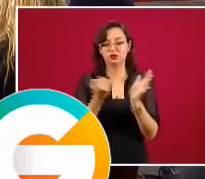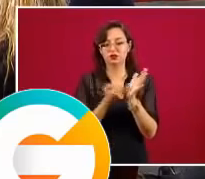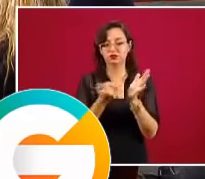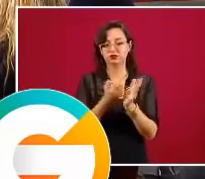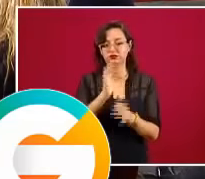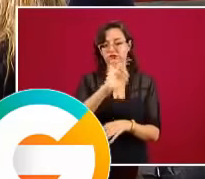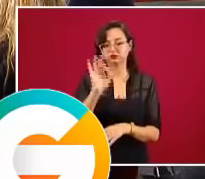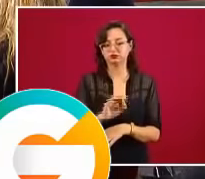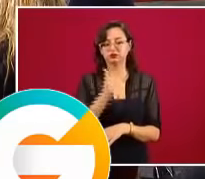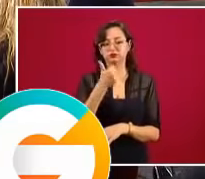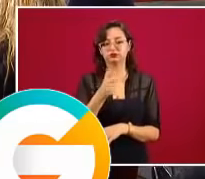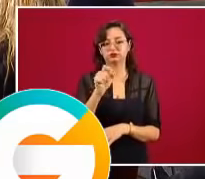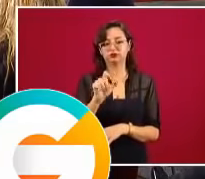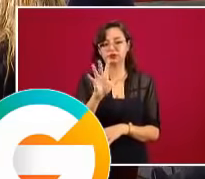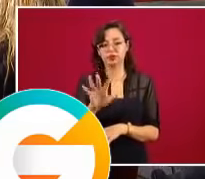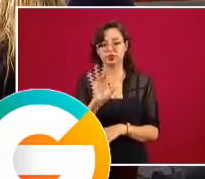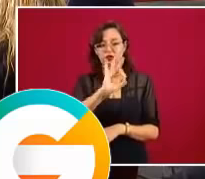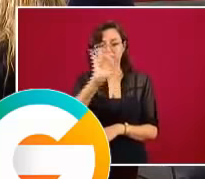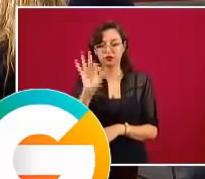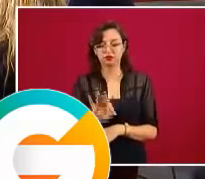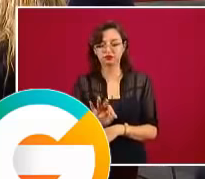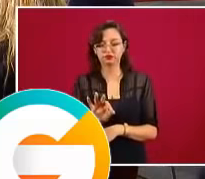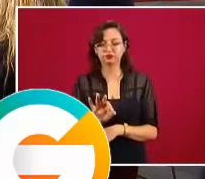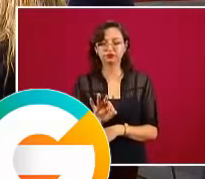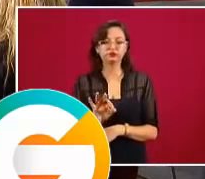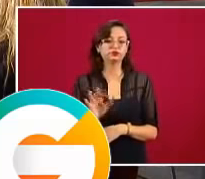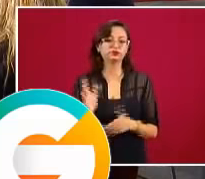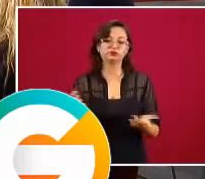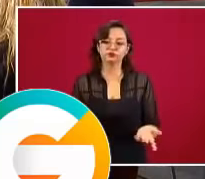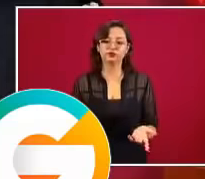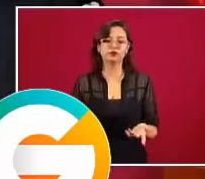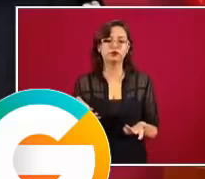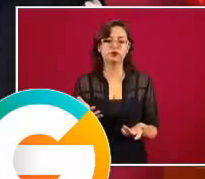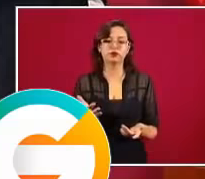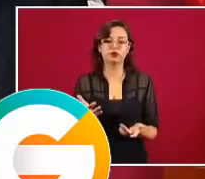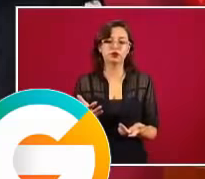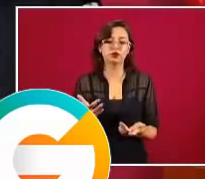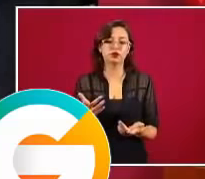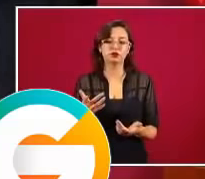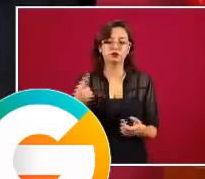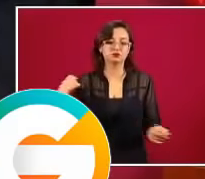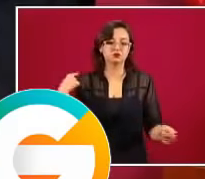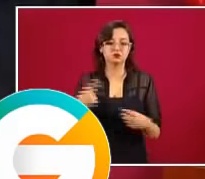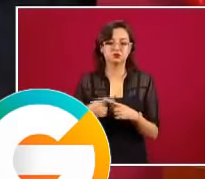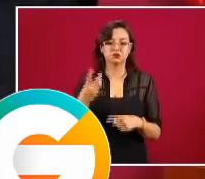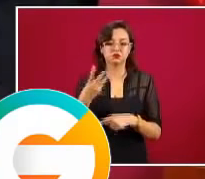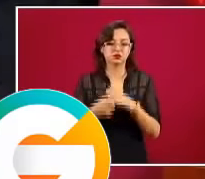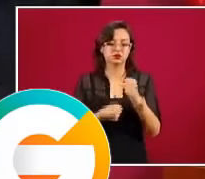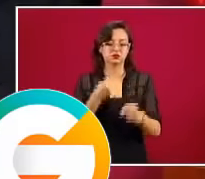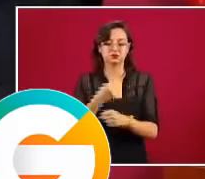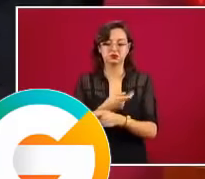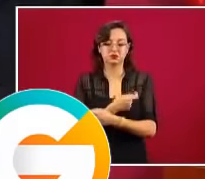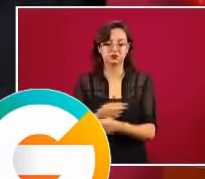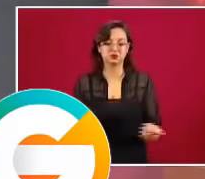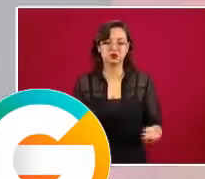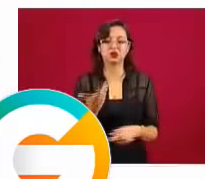del 6.5%, como se ha dicho, distribuido a esos 3 años. De más